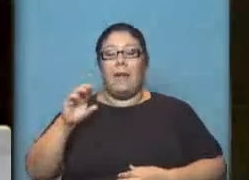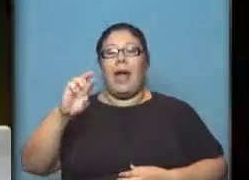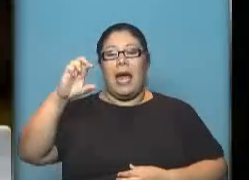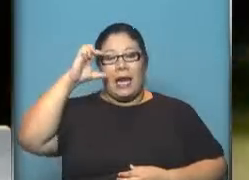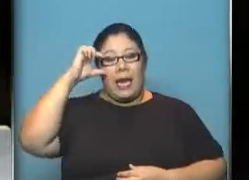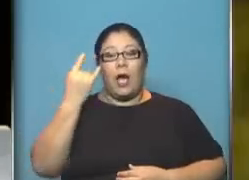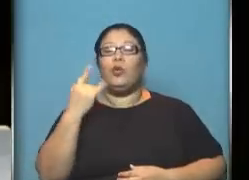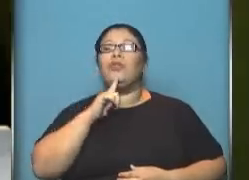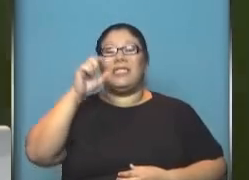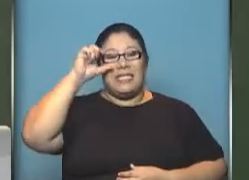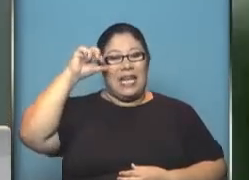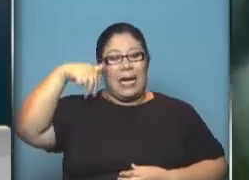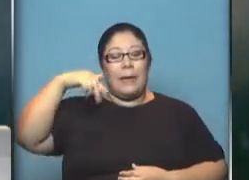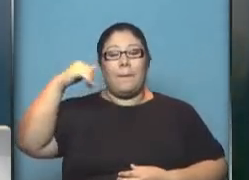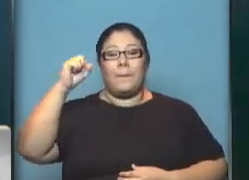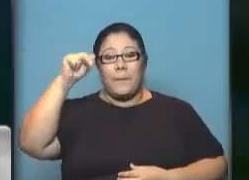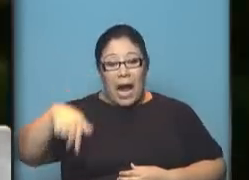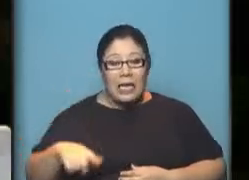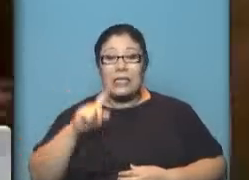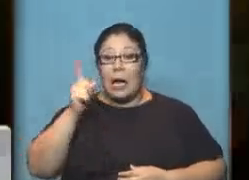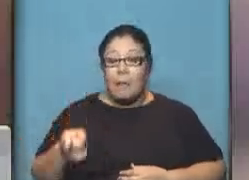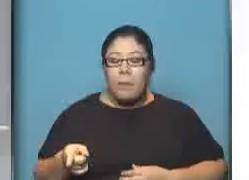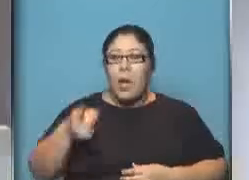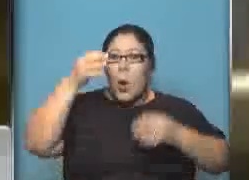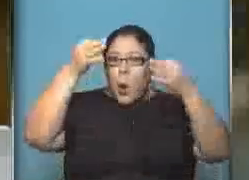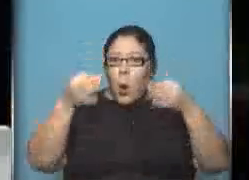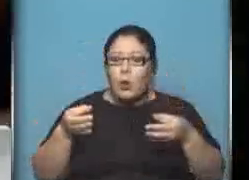justamente de ese escenario.